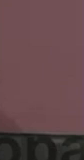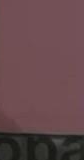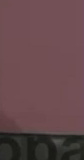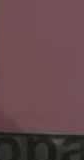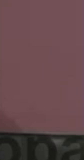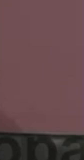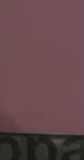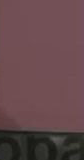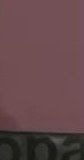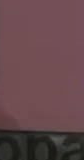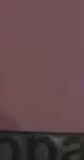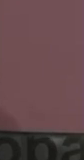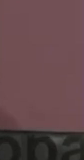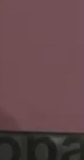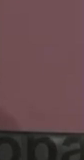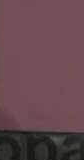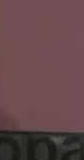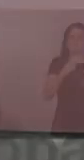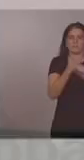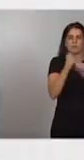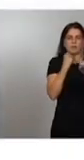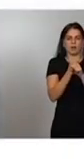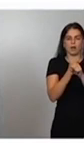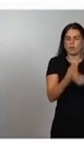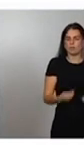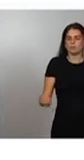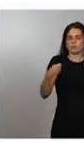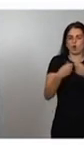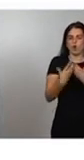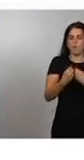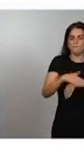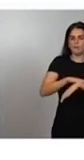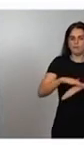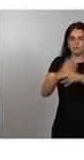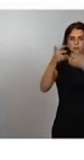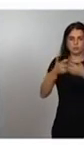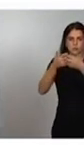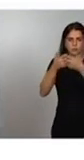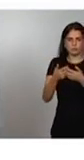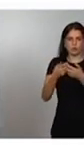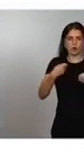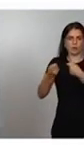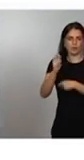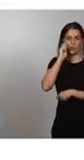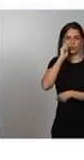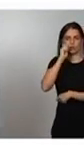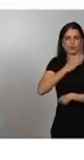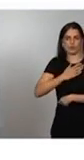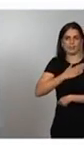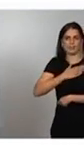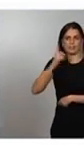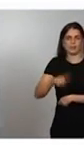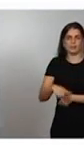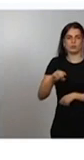introducido comunistas en el partido, con dos excepciones: Mitterrand en el 81, y aquello acabó como el rosario de la aurora, y Jospin,